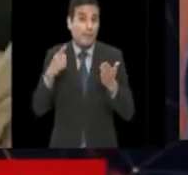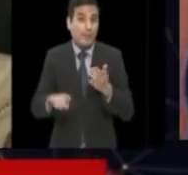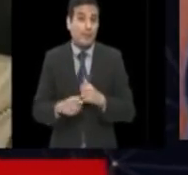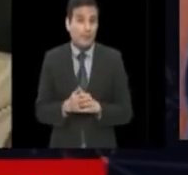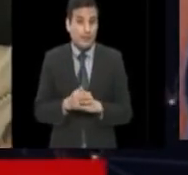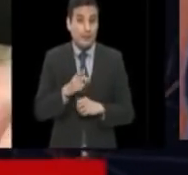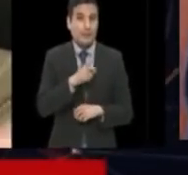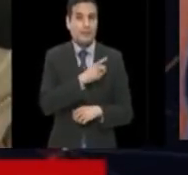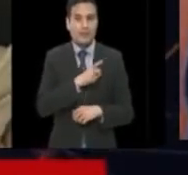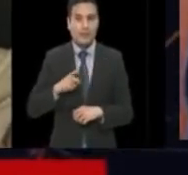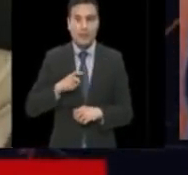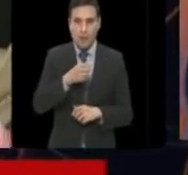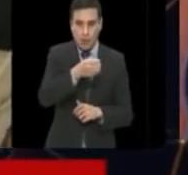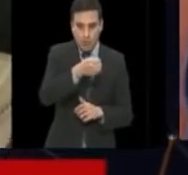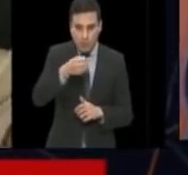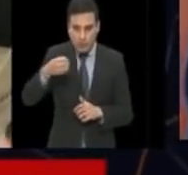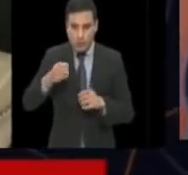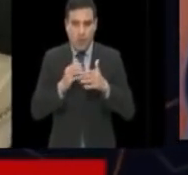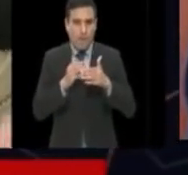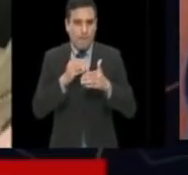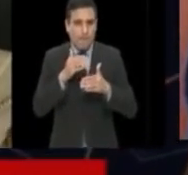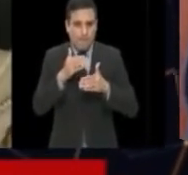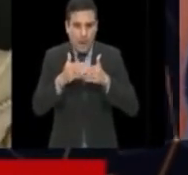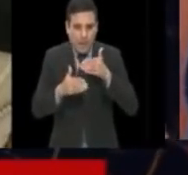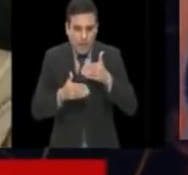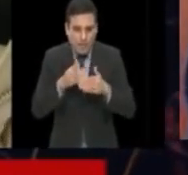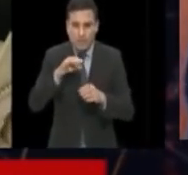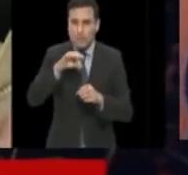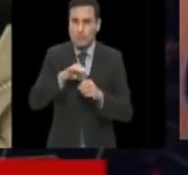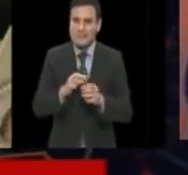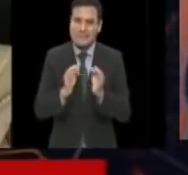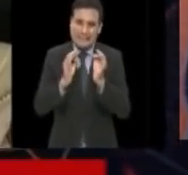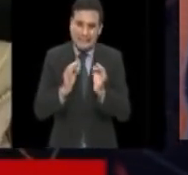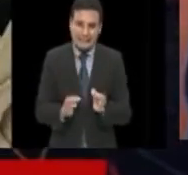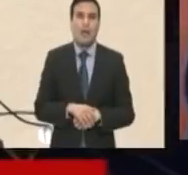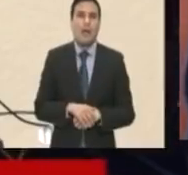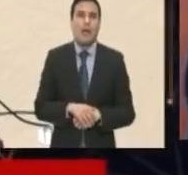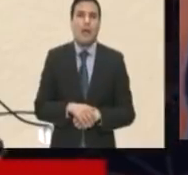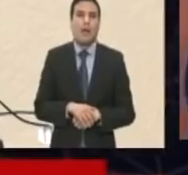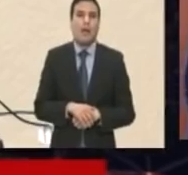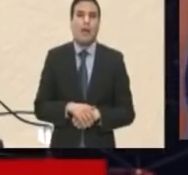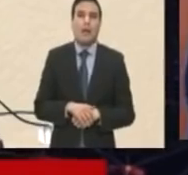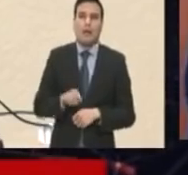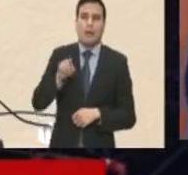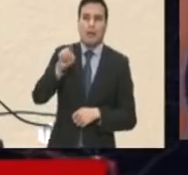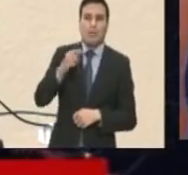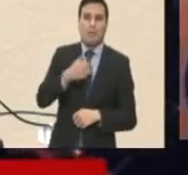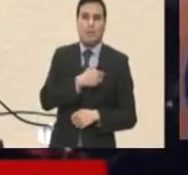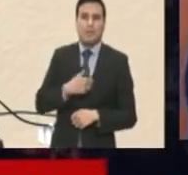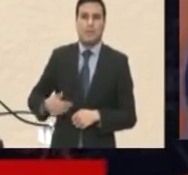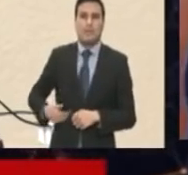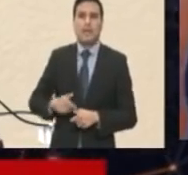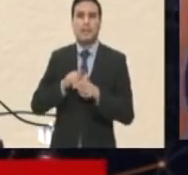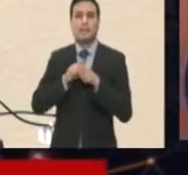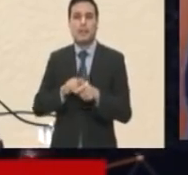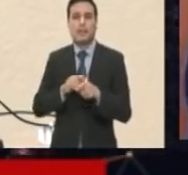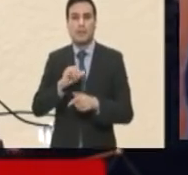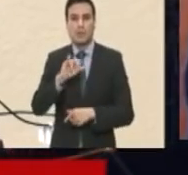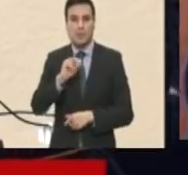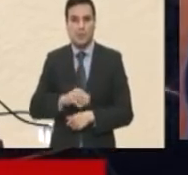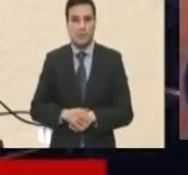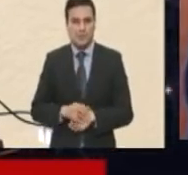de mandato. Pero aquí lo que se ve, Ricardo Monreal, senador, es una confrontación abierta, parece no tener remedio,